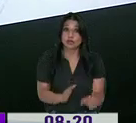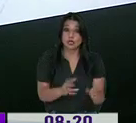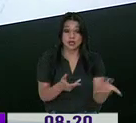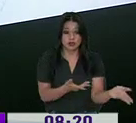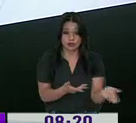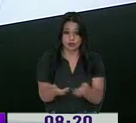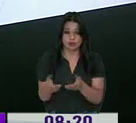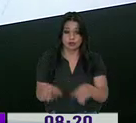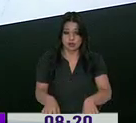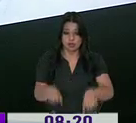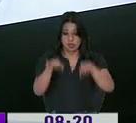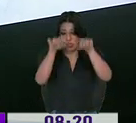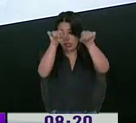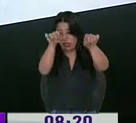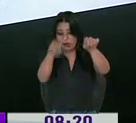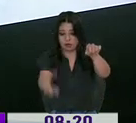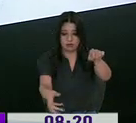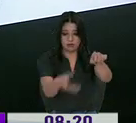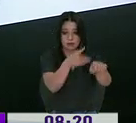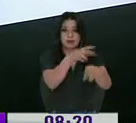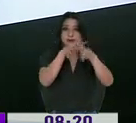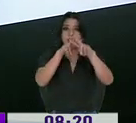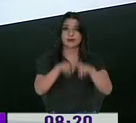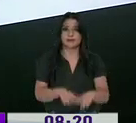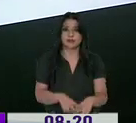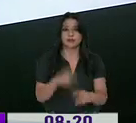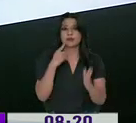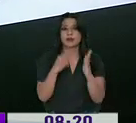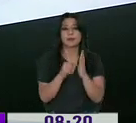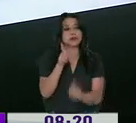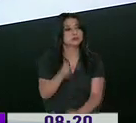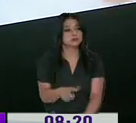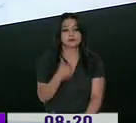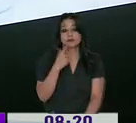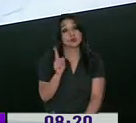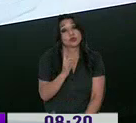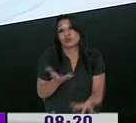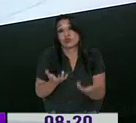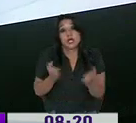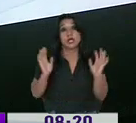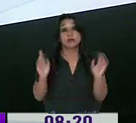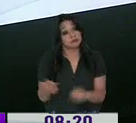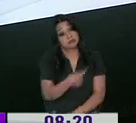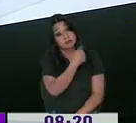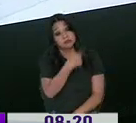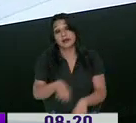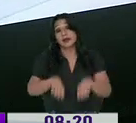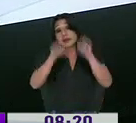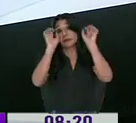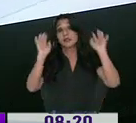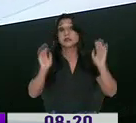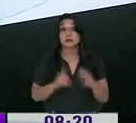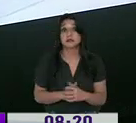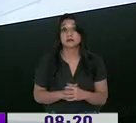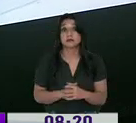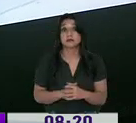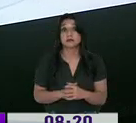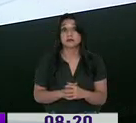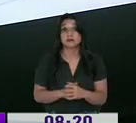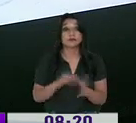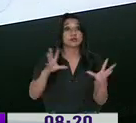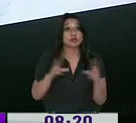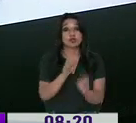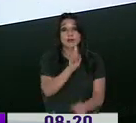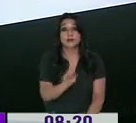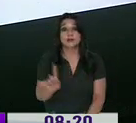tienen que ellos abrir el capó y revisar? ¿Qué pasa si un ciudadano dice, ¿saben qué? Revisen, abre el capó y no se baja, porque veo que todo el mundo